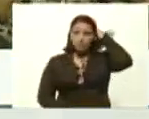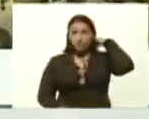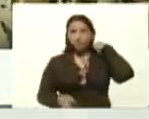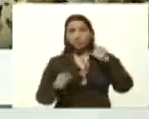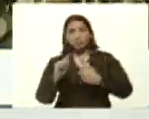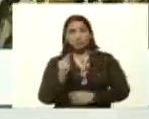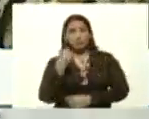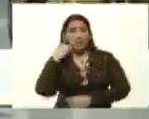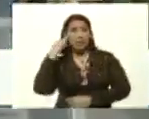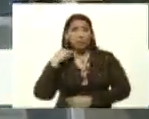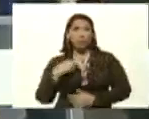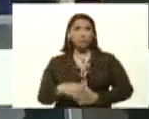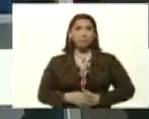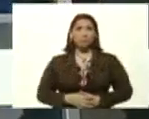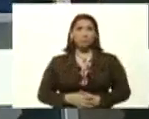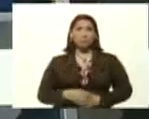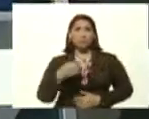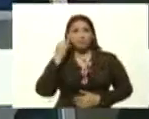primero.